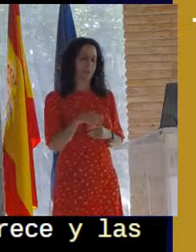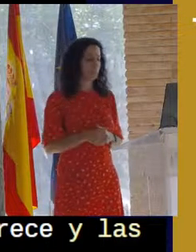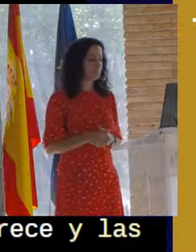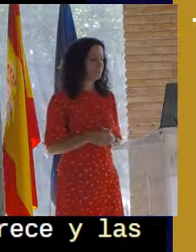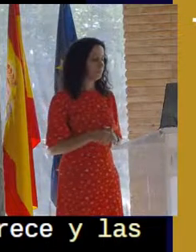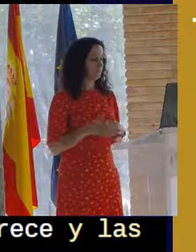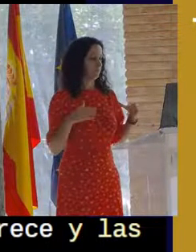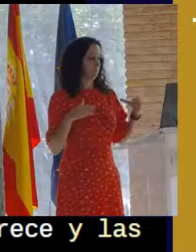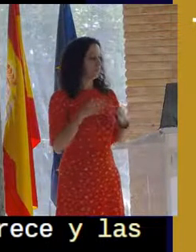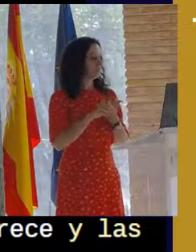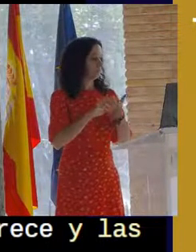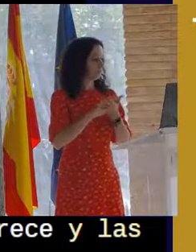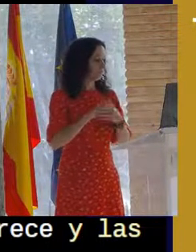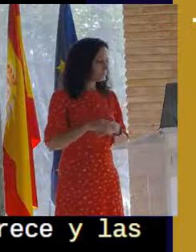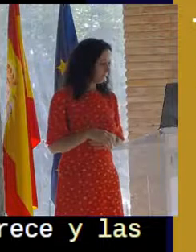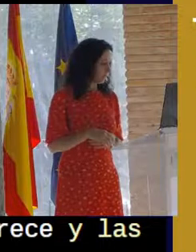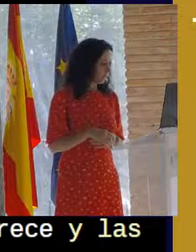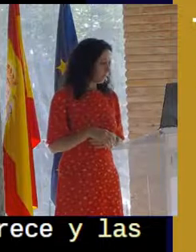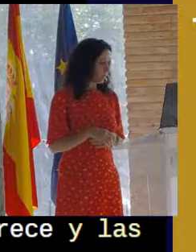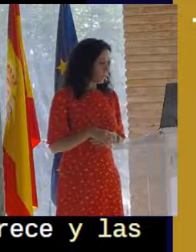dibujo teatro